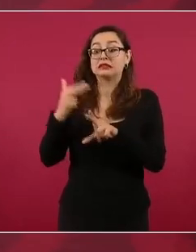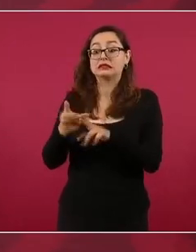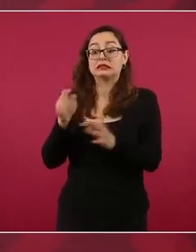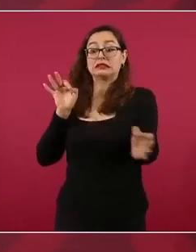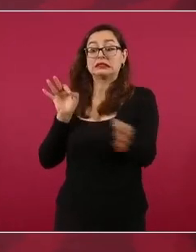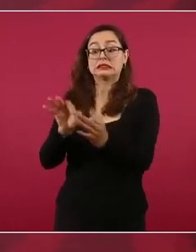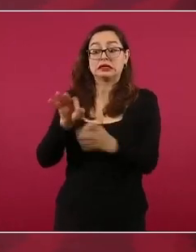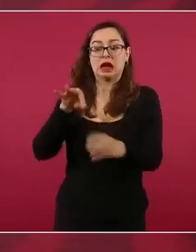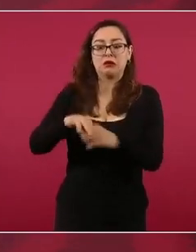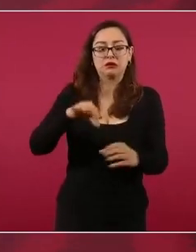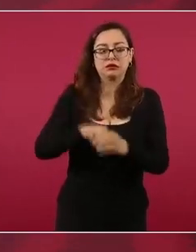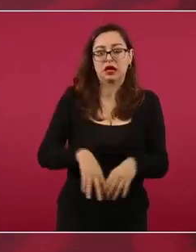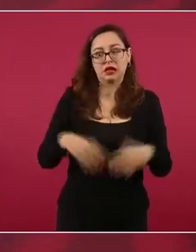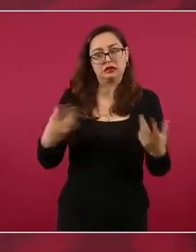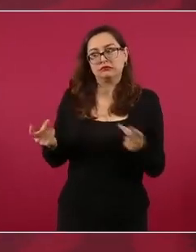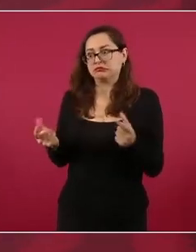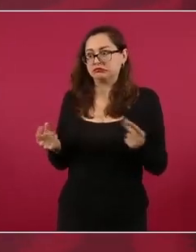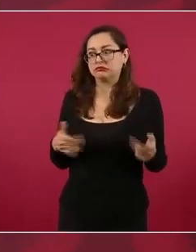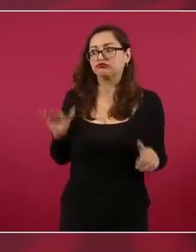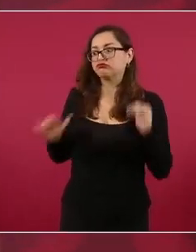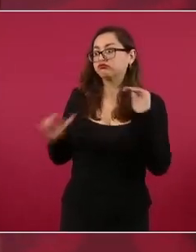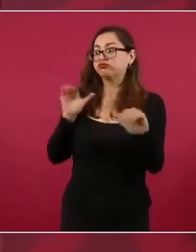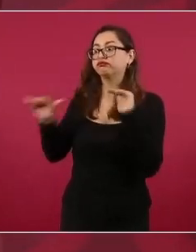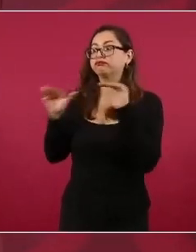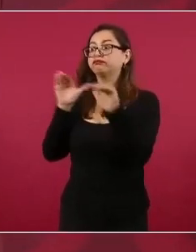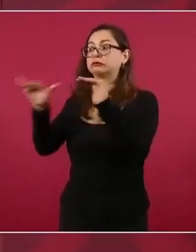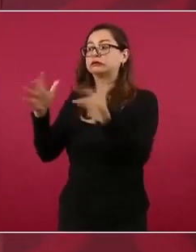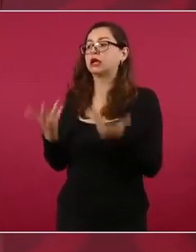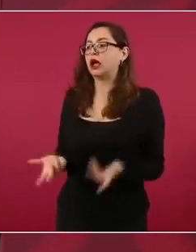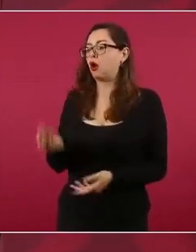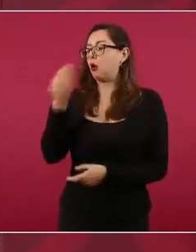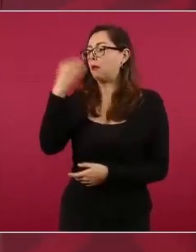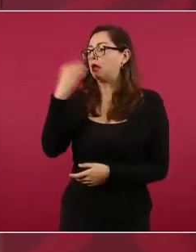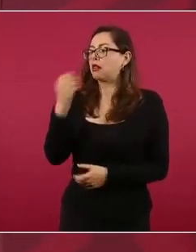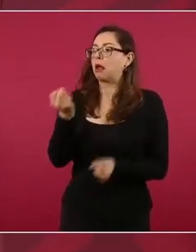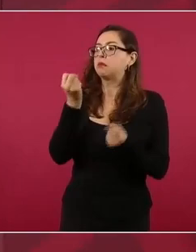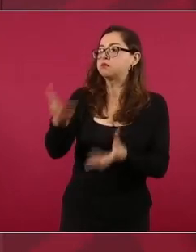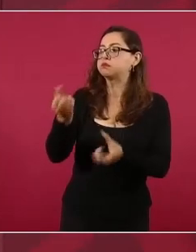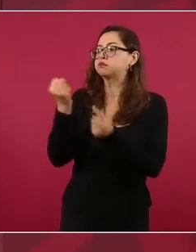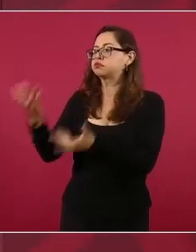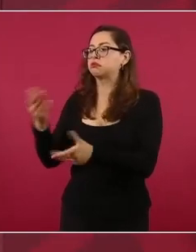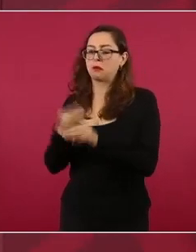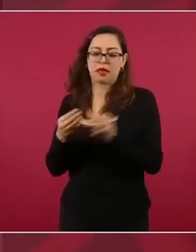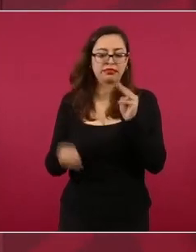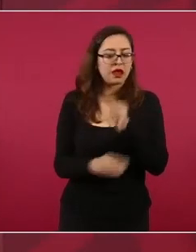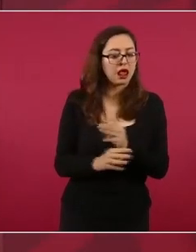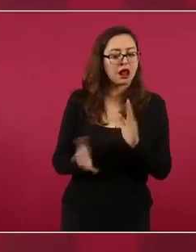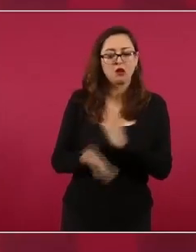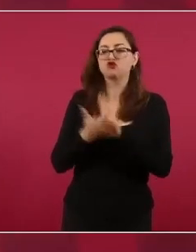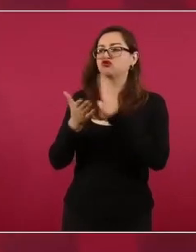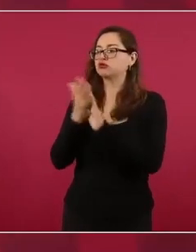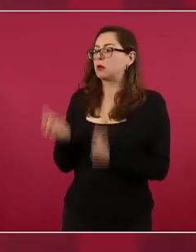que iban a entregar las despensas, los materiales de construcción,